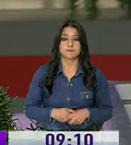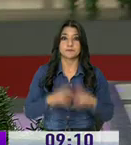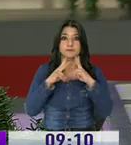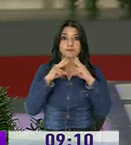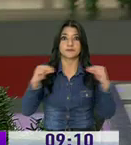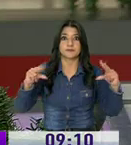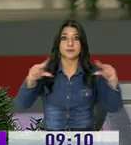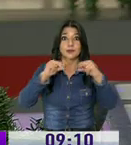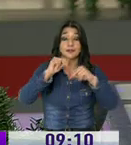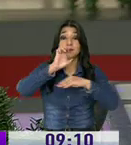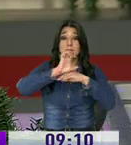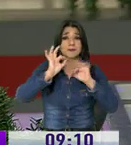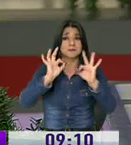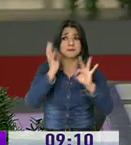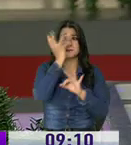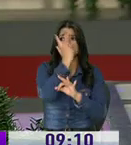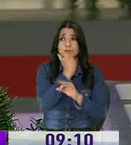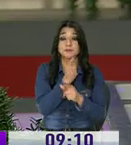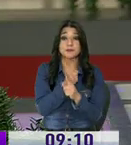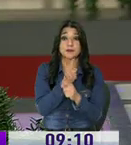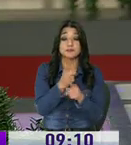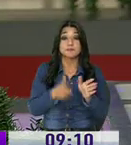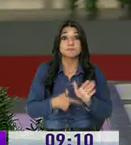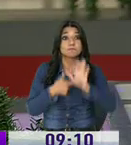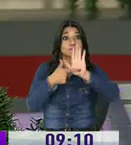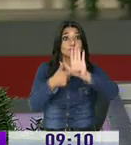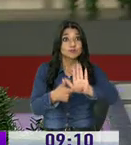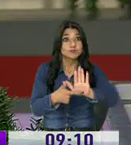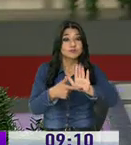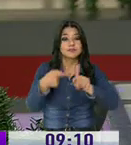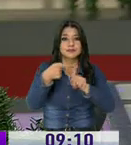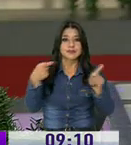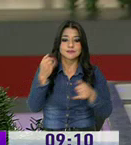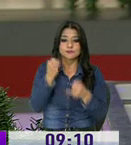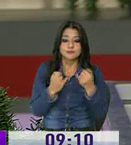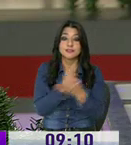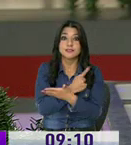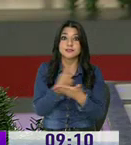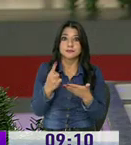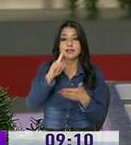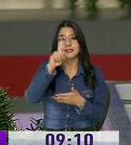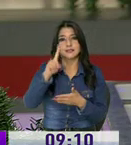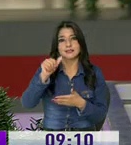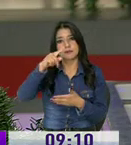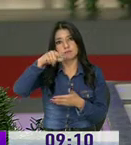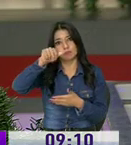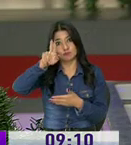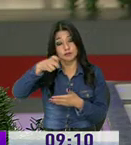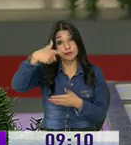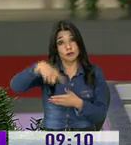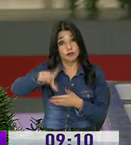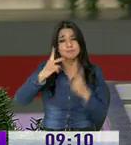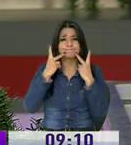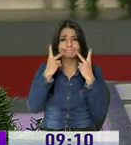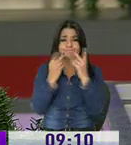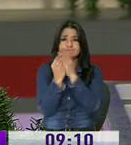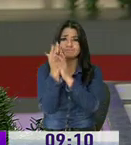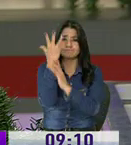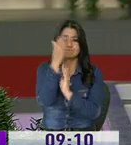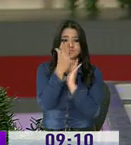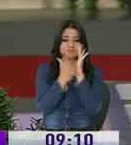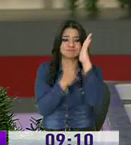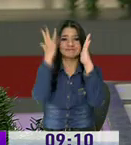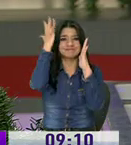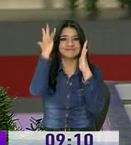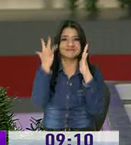nuestro país definitivamente es preciosa, por eso les vamos a contar que desde este fin de semana en Zapotillo, en Loja, se podrá observar el florecimiento